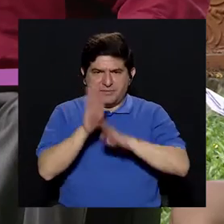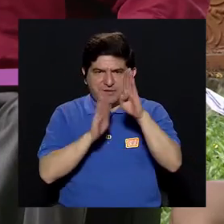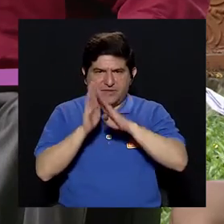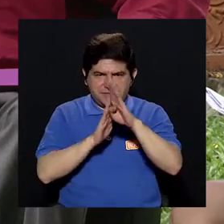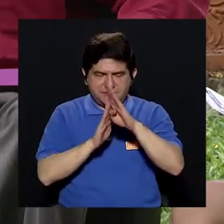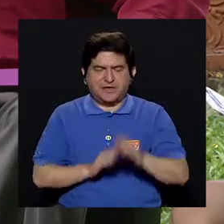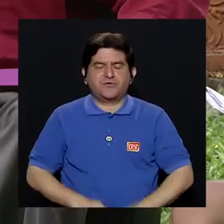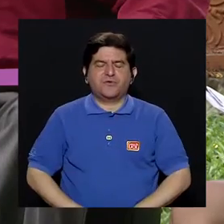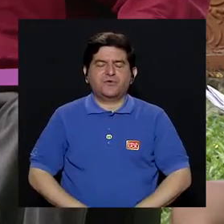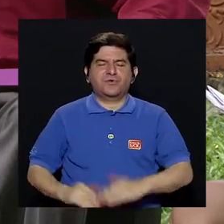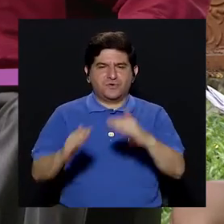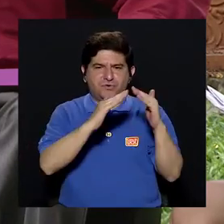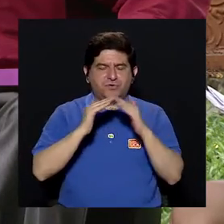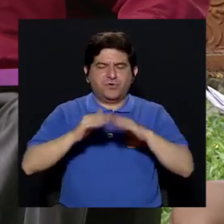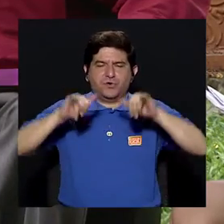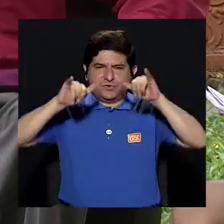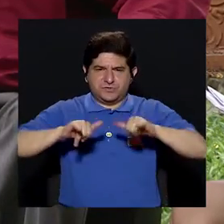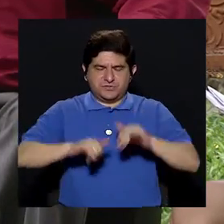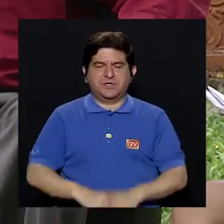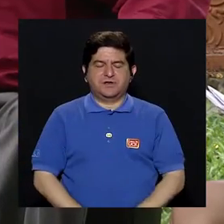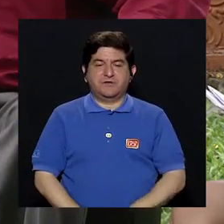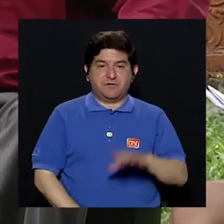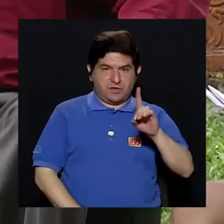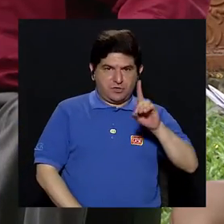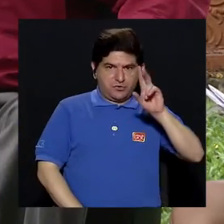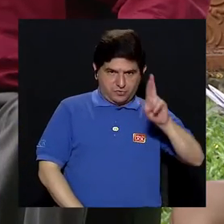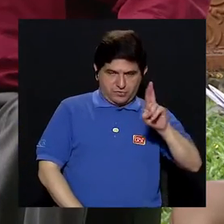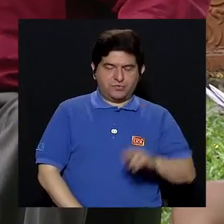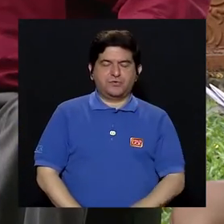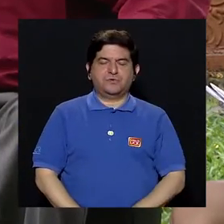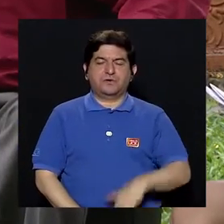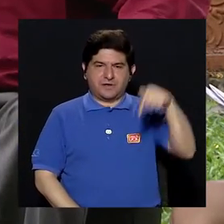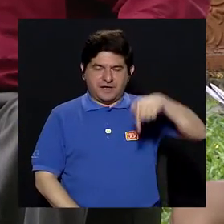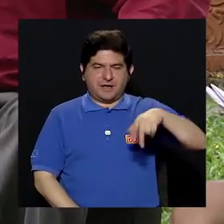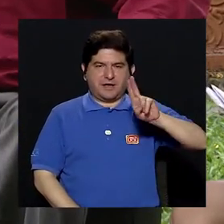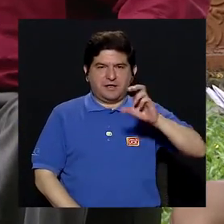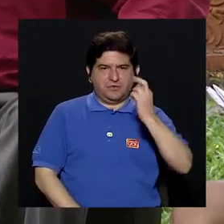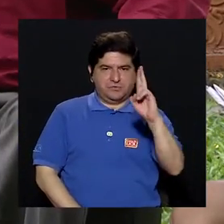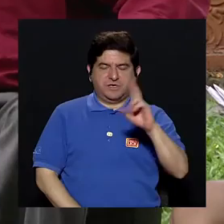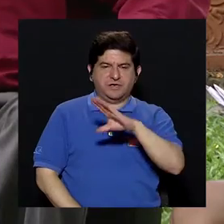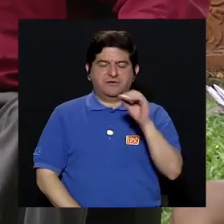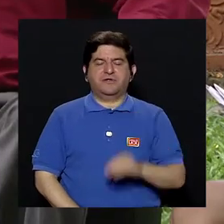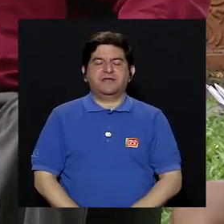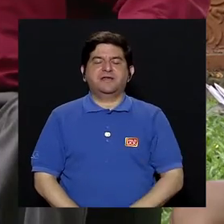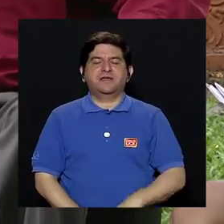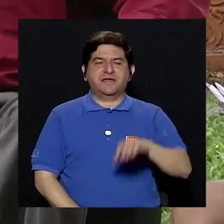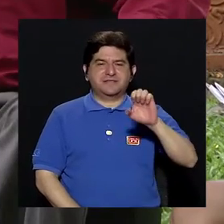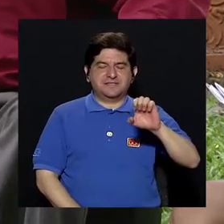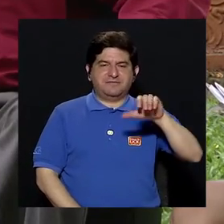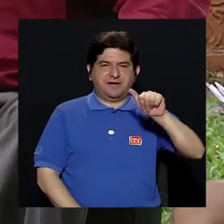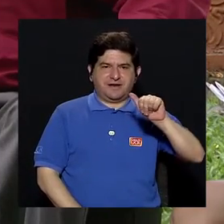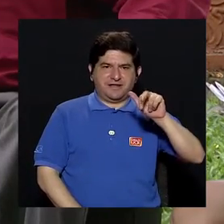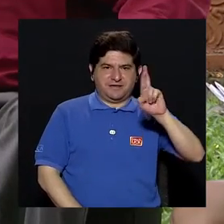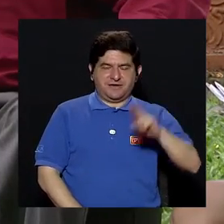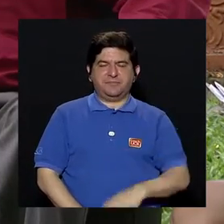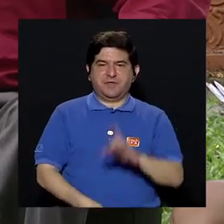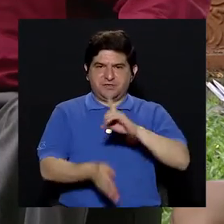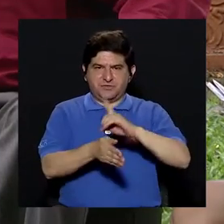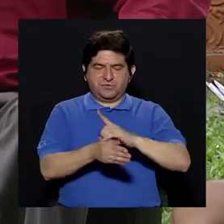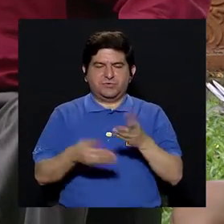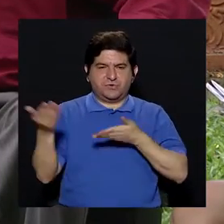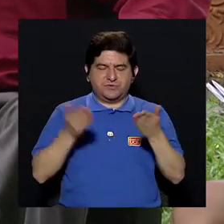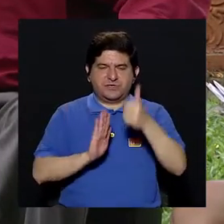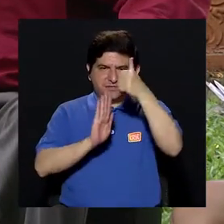de Desarrollo Urbano Sostenible, PRODUS, de la Universidad de Costa Rica, y el doctor Esteban Araya Ramírez, jefe de